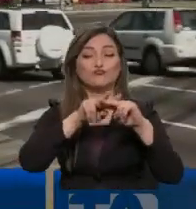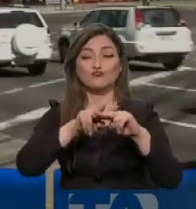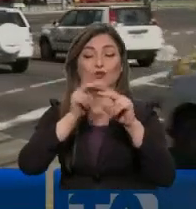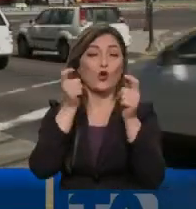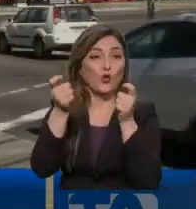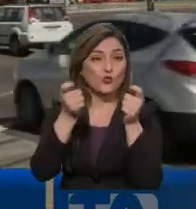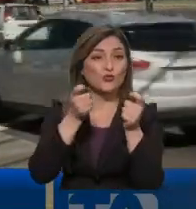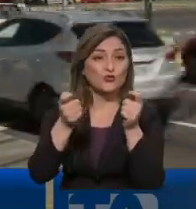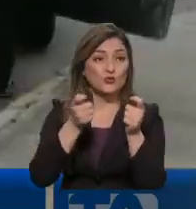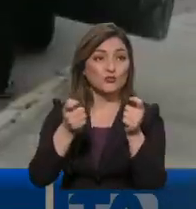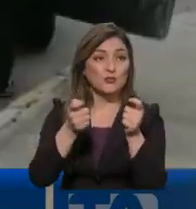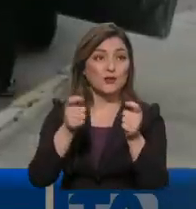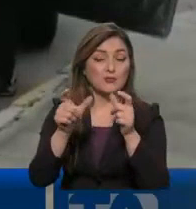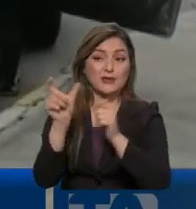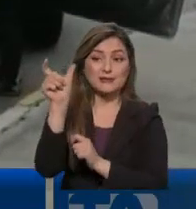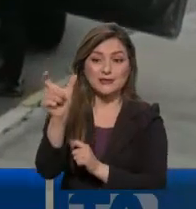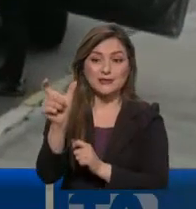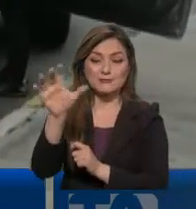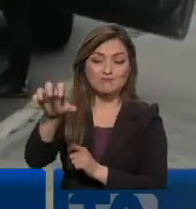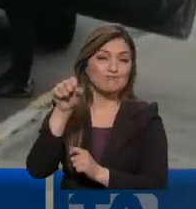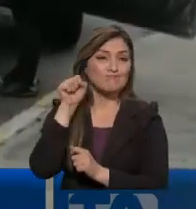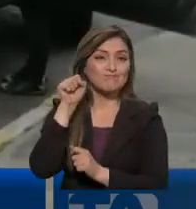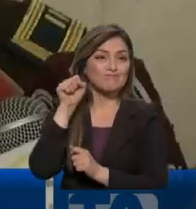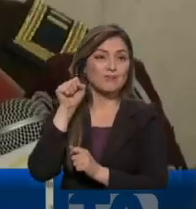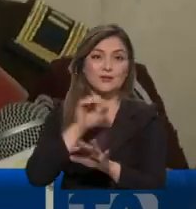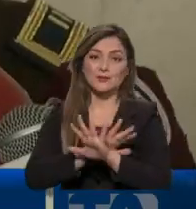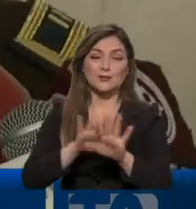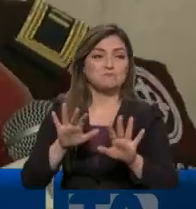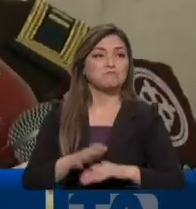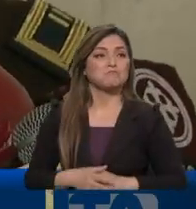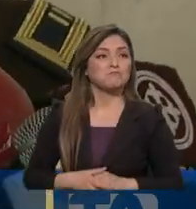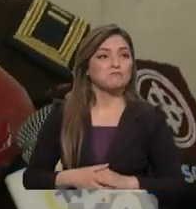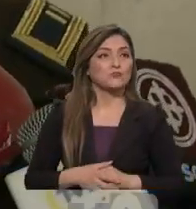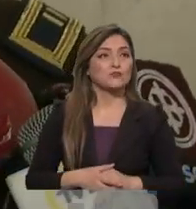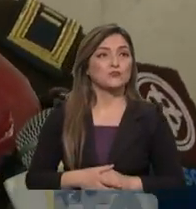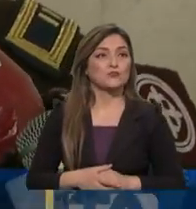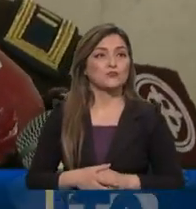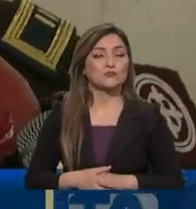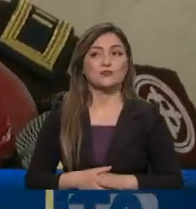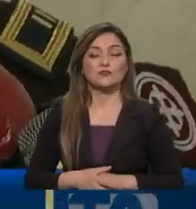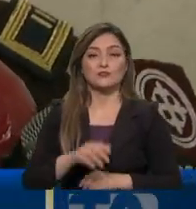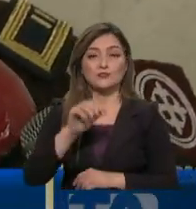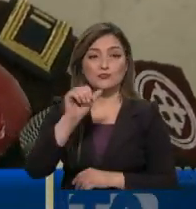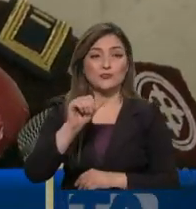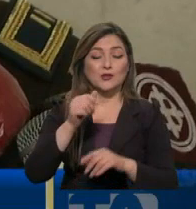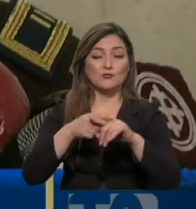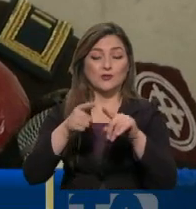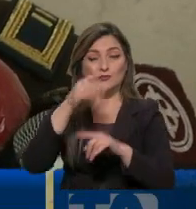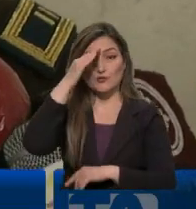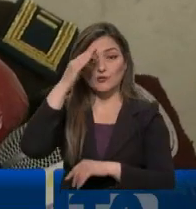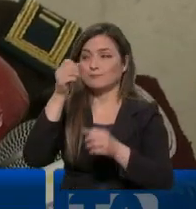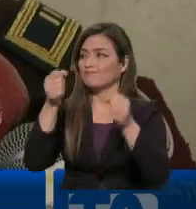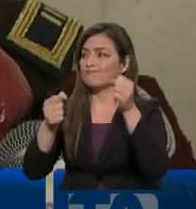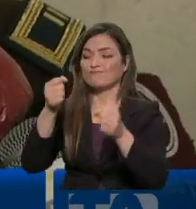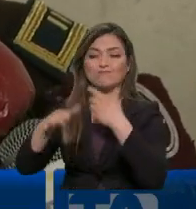realizará operativos para retirar estas licencias de circulación. Esto va a saltar una alerta en los aplicativos de todos los policías de